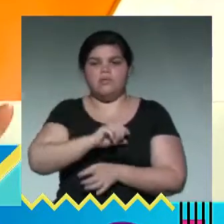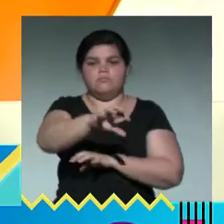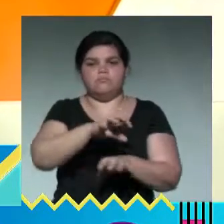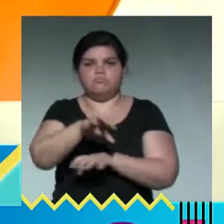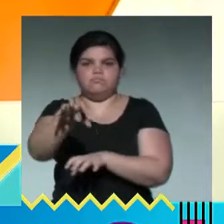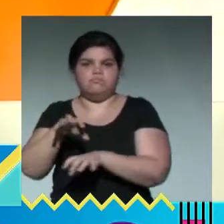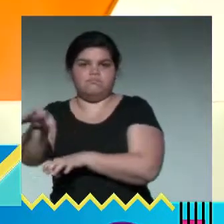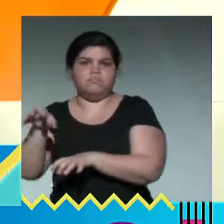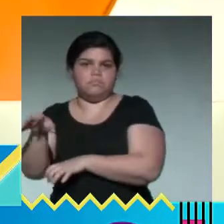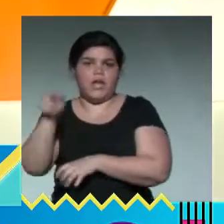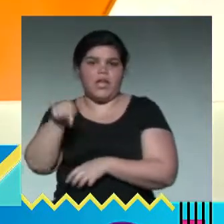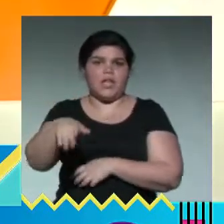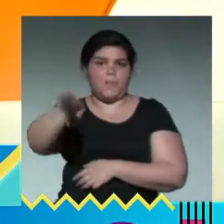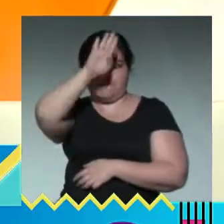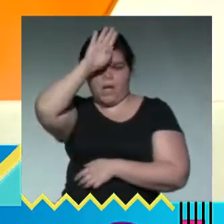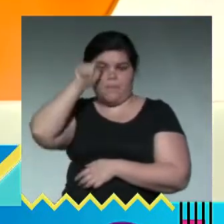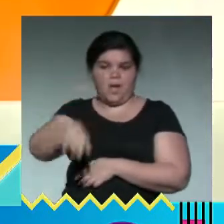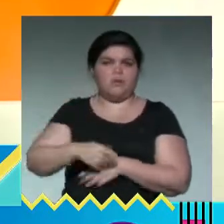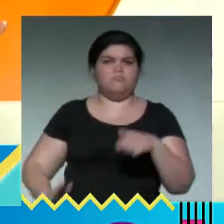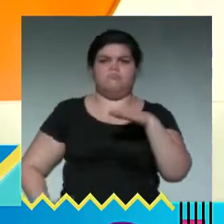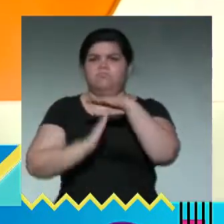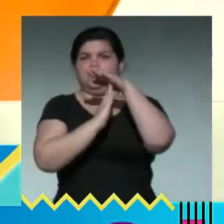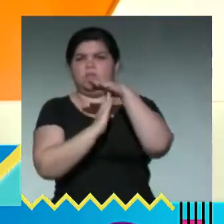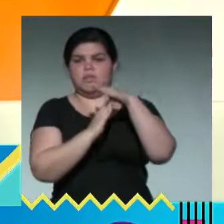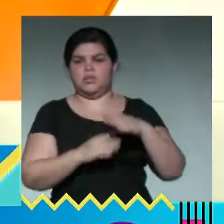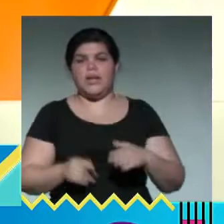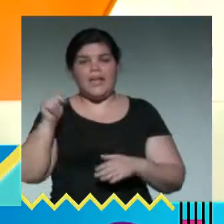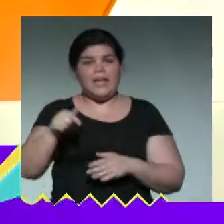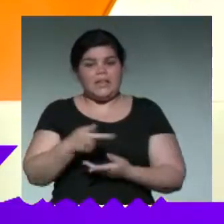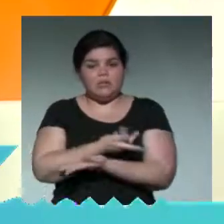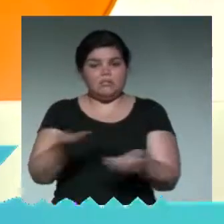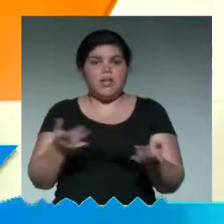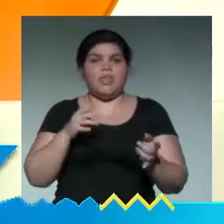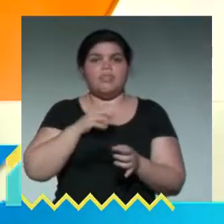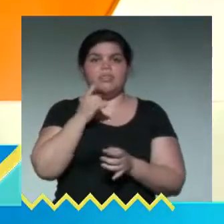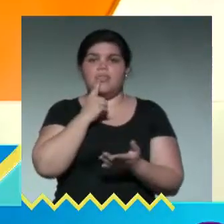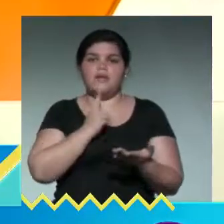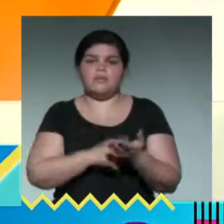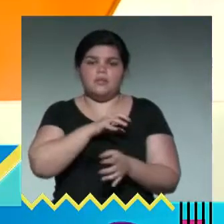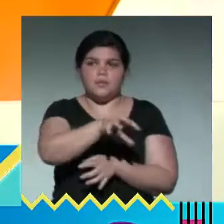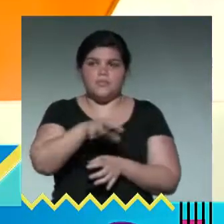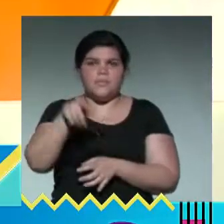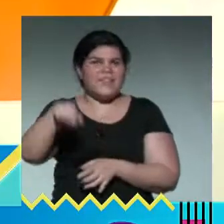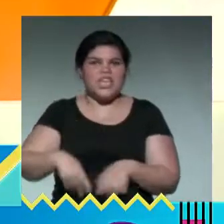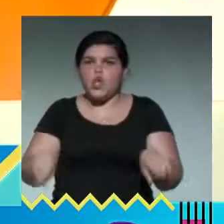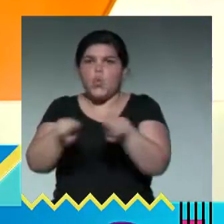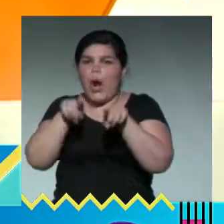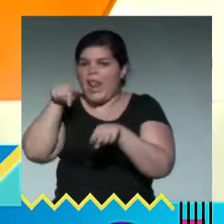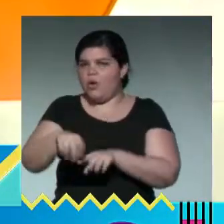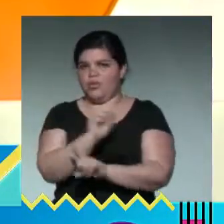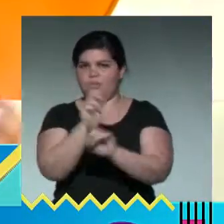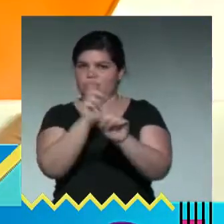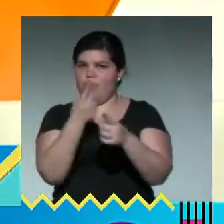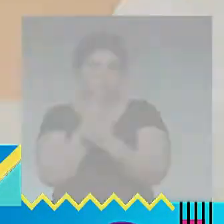era como que era esa autoridad supranacional que en ese contexto, y no estoy diciendo que era lo mismo, pero bueno, era